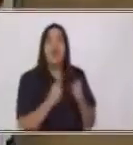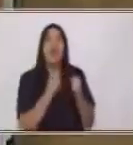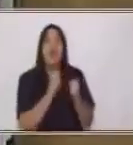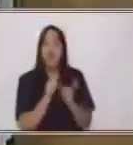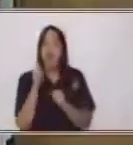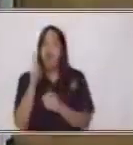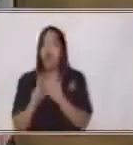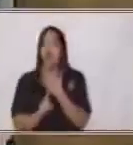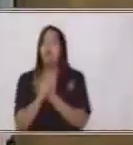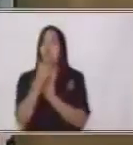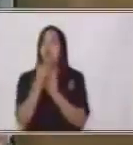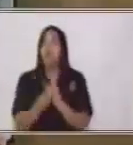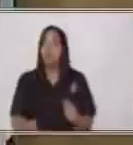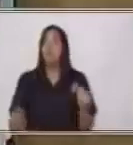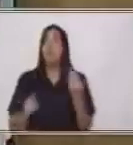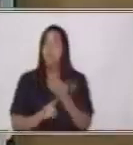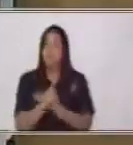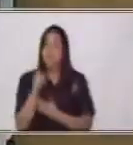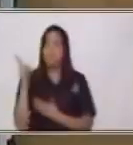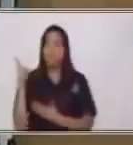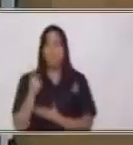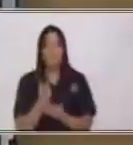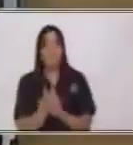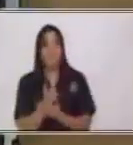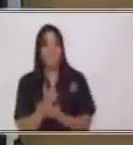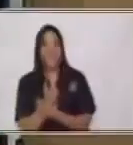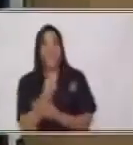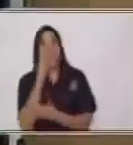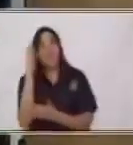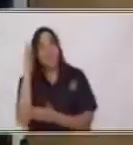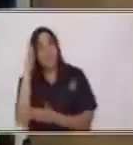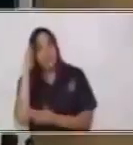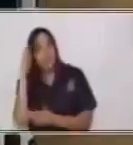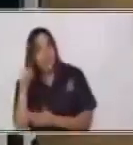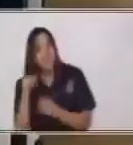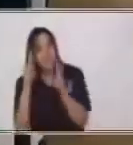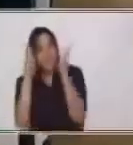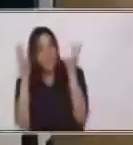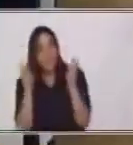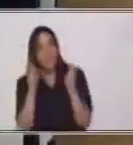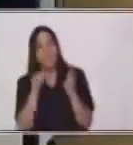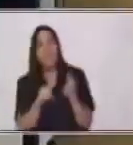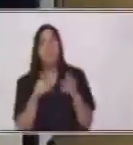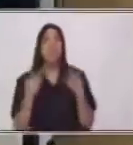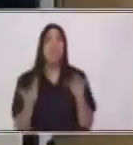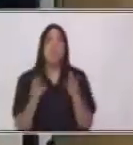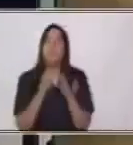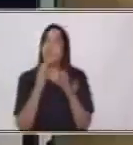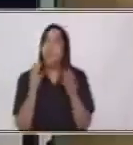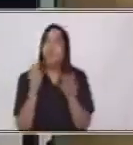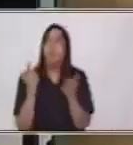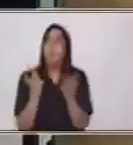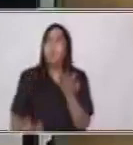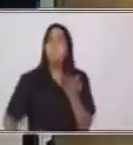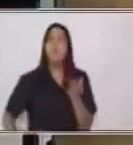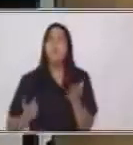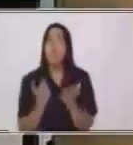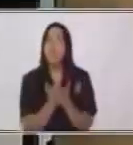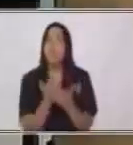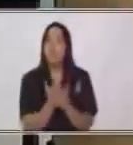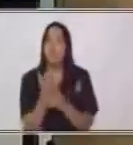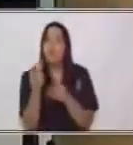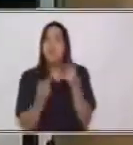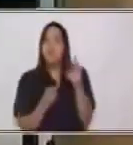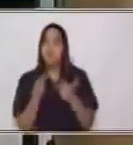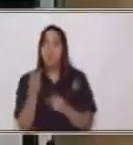problemas relacionados con el dinero. Recuerda que el tema de hoy se relaciona con compra y venta, porque